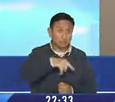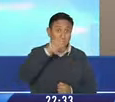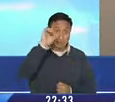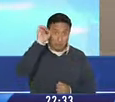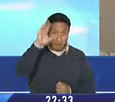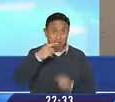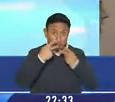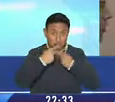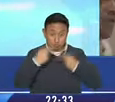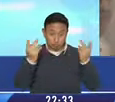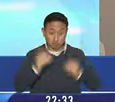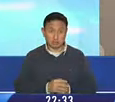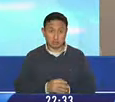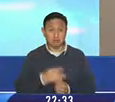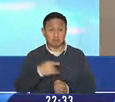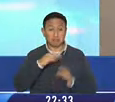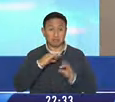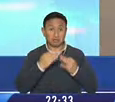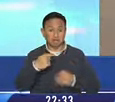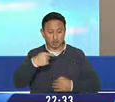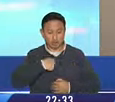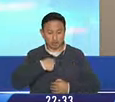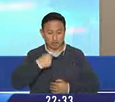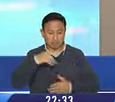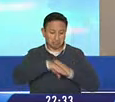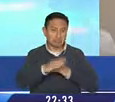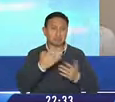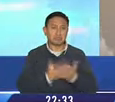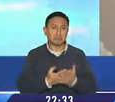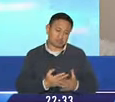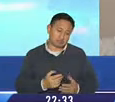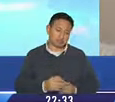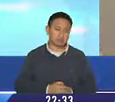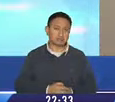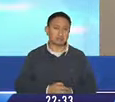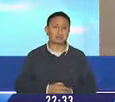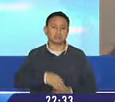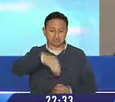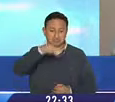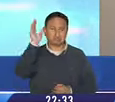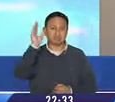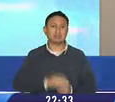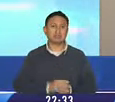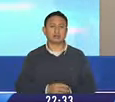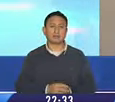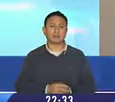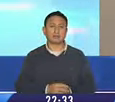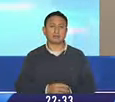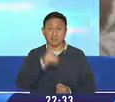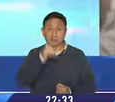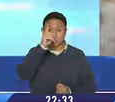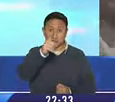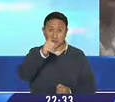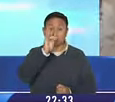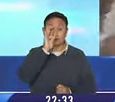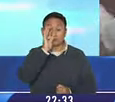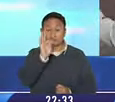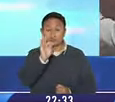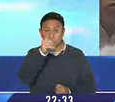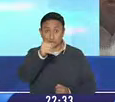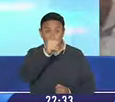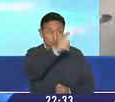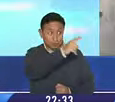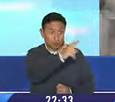video y le hace algo a mi familia, yo me voy a la cárcel. Y a mí no me importa irme a la cárcel, pero te prometo que